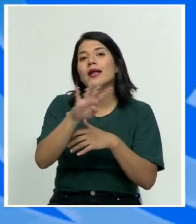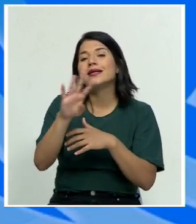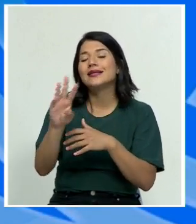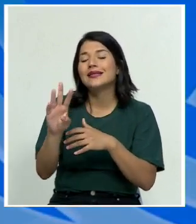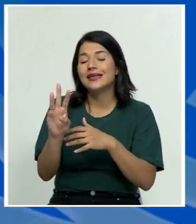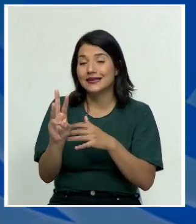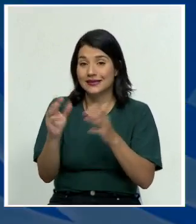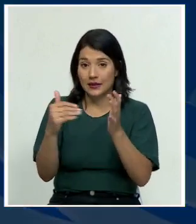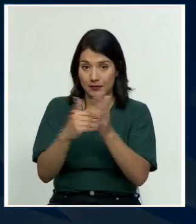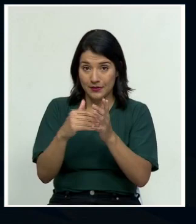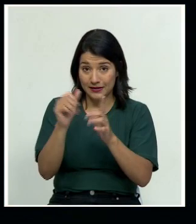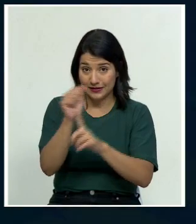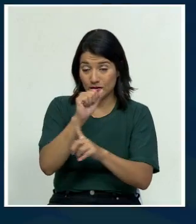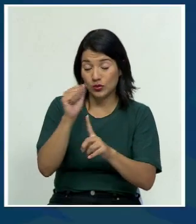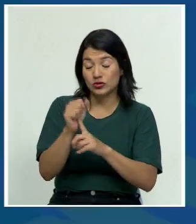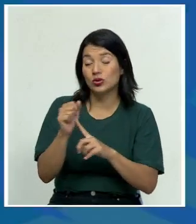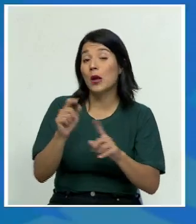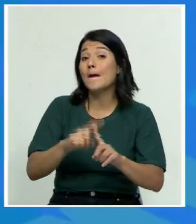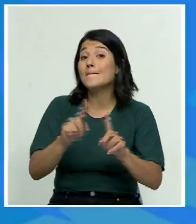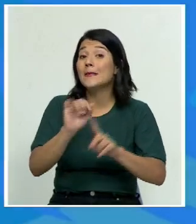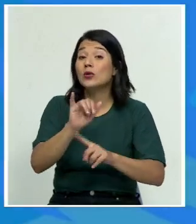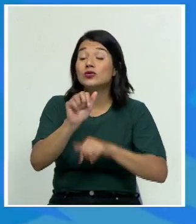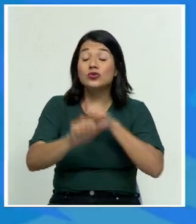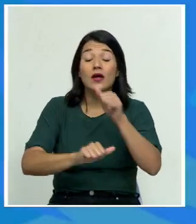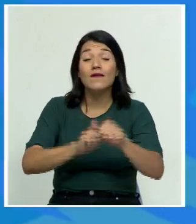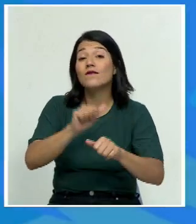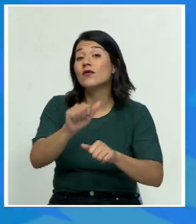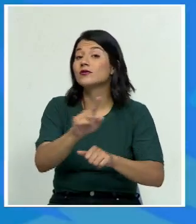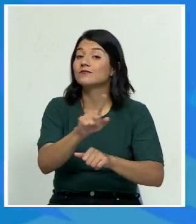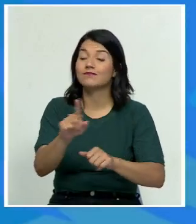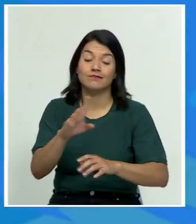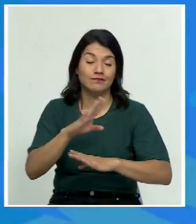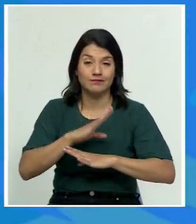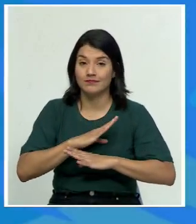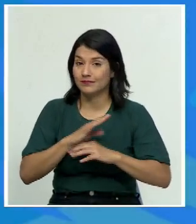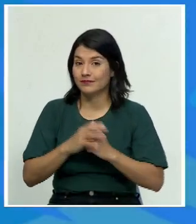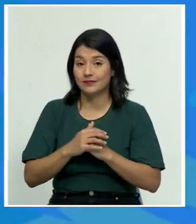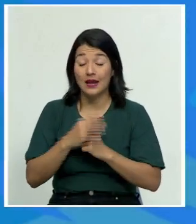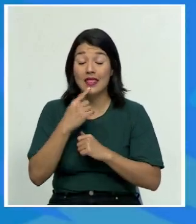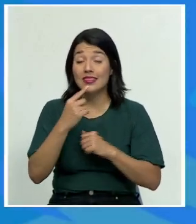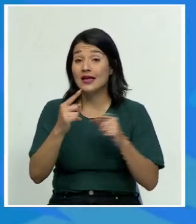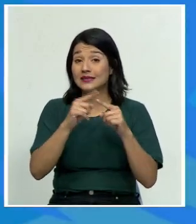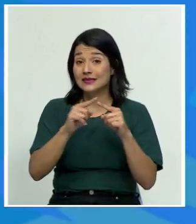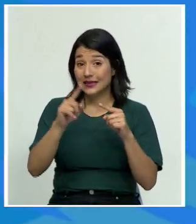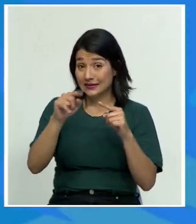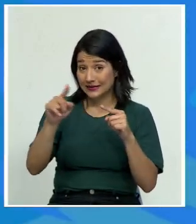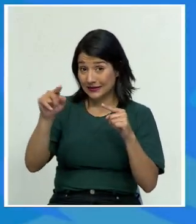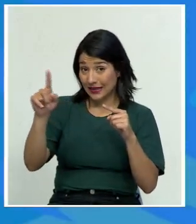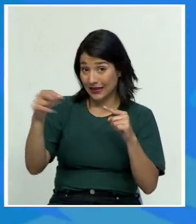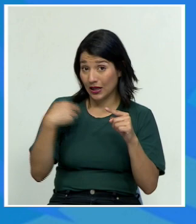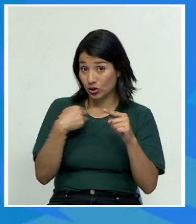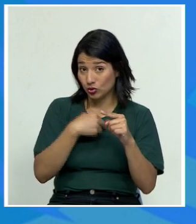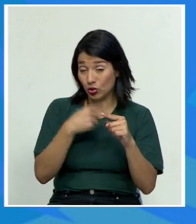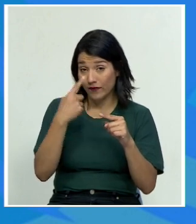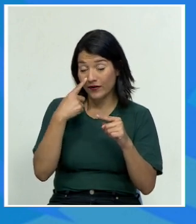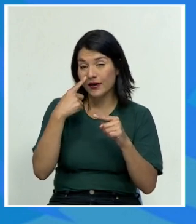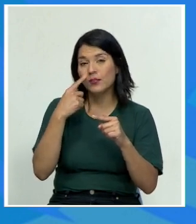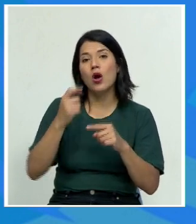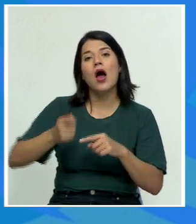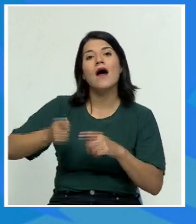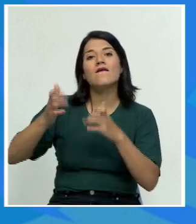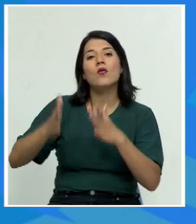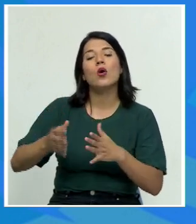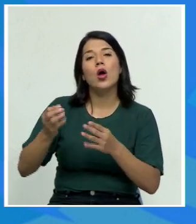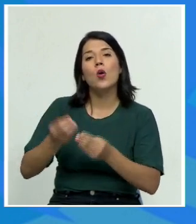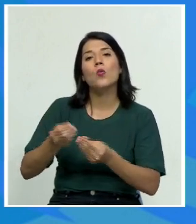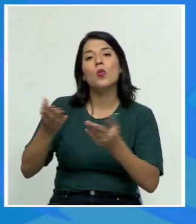por mucho la cifra anterior. Pero esos esfuerzos no son suficientes. Según las estadísticas que observamos, la defensa pública laboral tiene